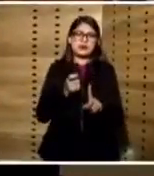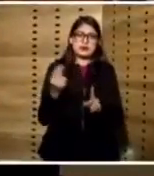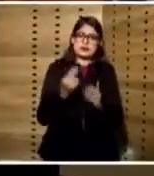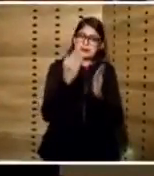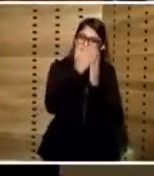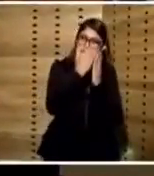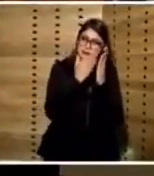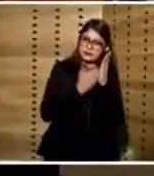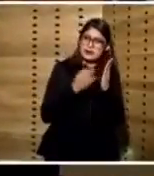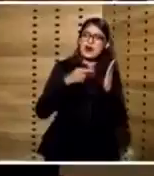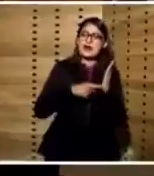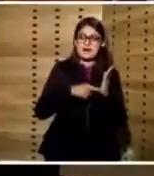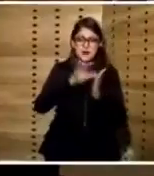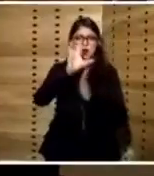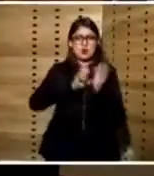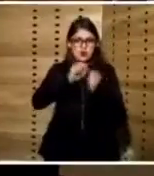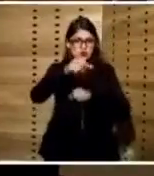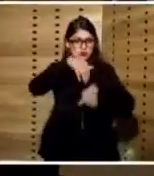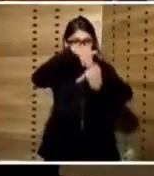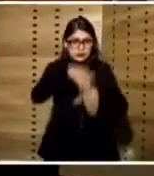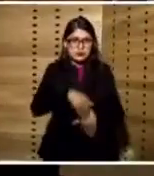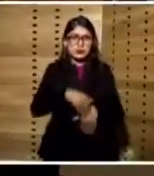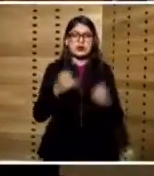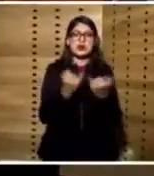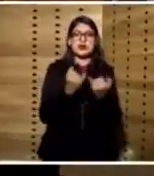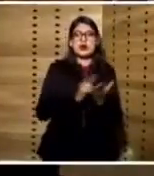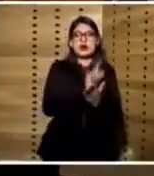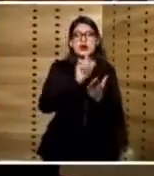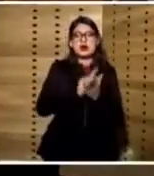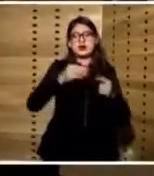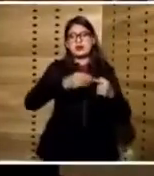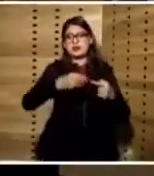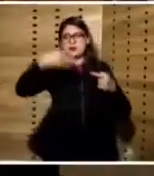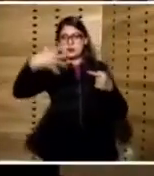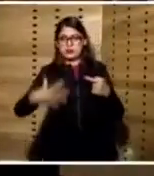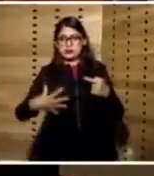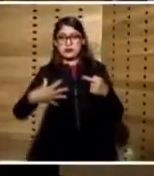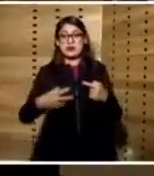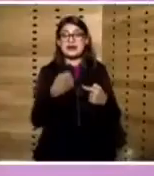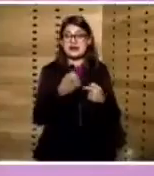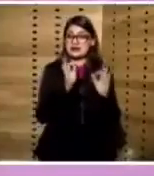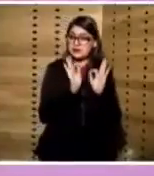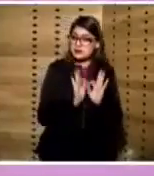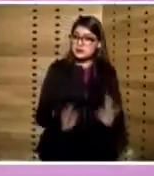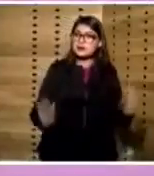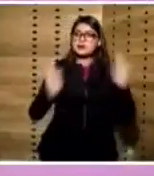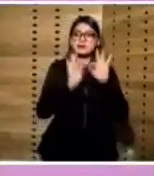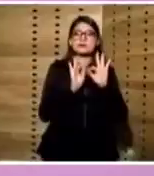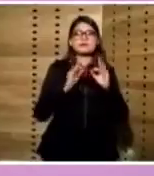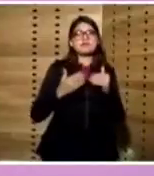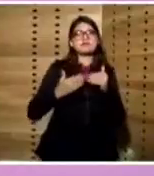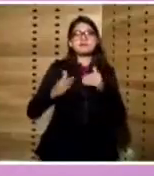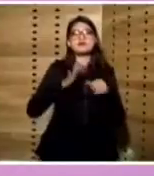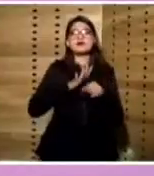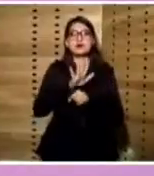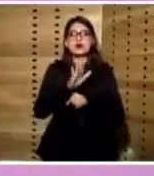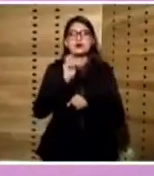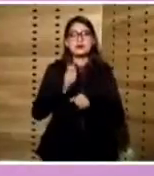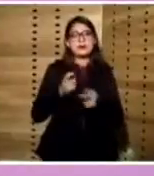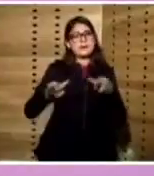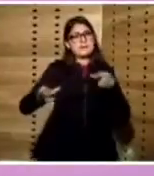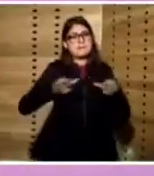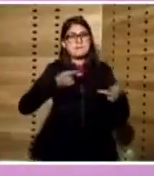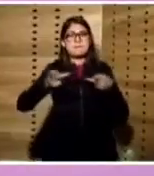apego a lo que establece nuestra Carta Magna y las leyes que de ella emanan, siendo indispensable para el efecto la preparación